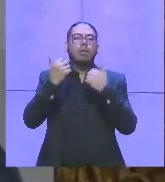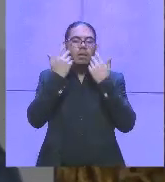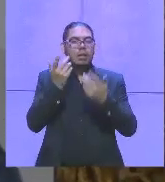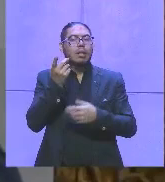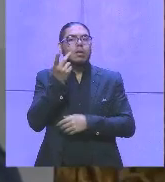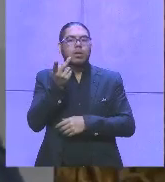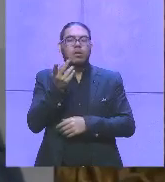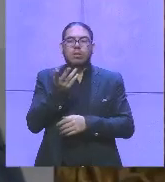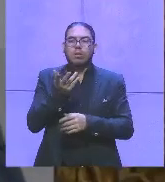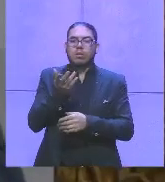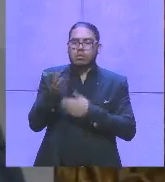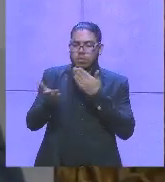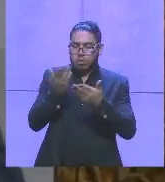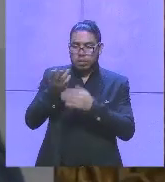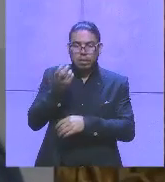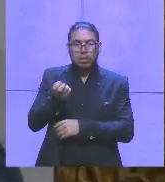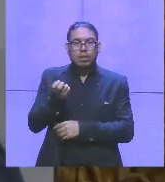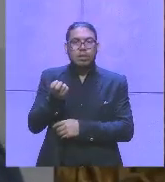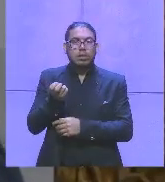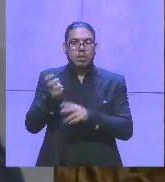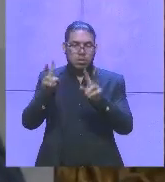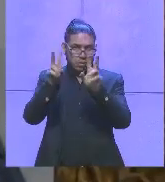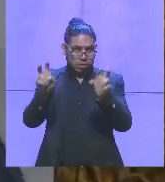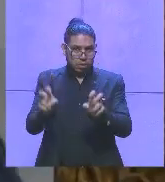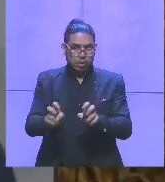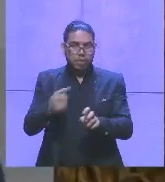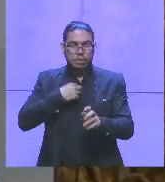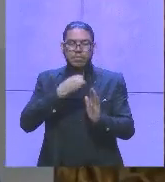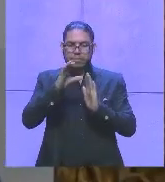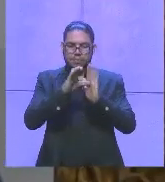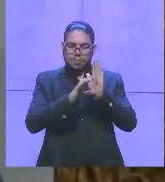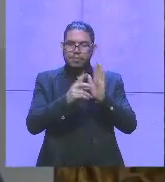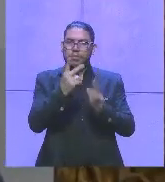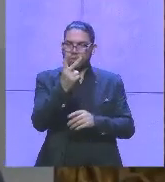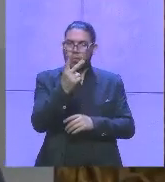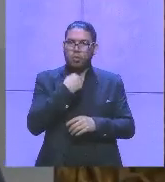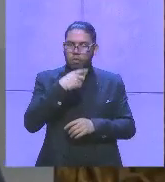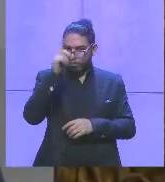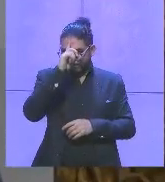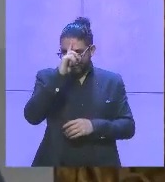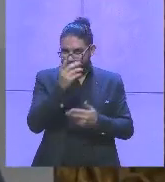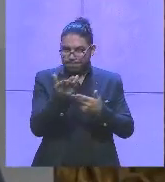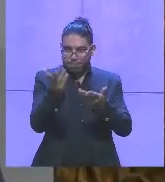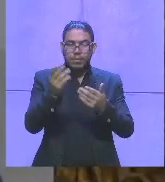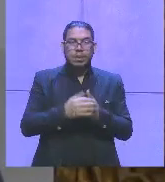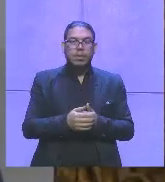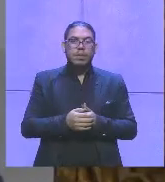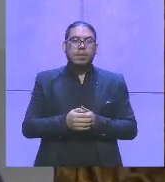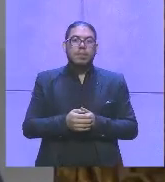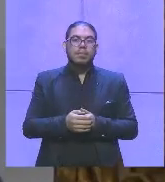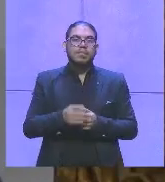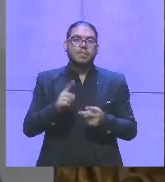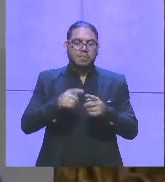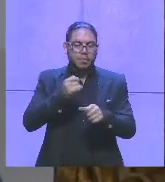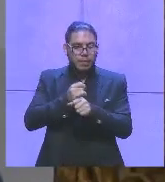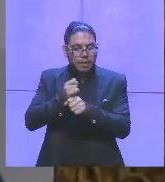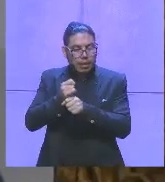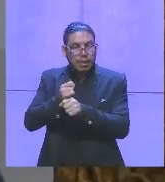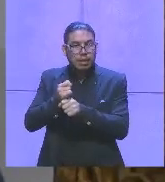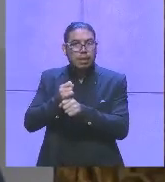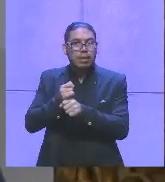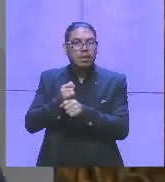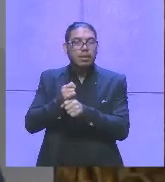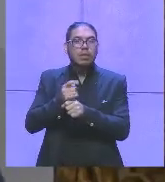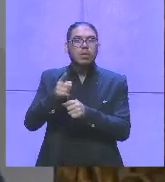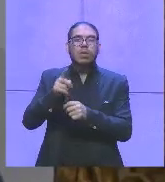¿no? En particular, yo señalaría dos capítulos que presentan modelos de análisis interpretativo, el del